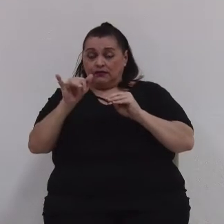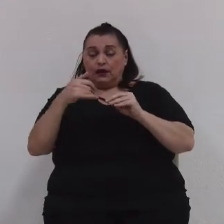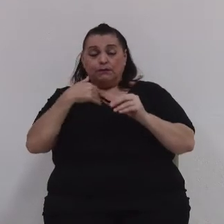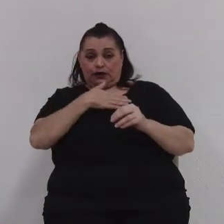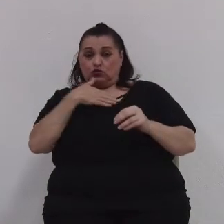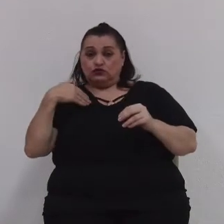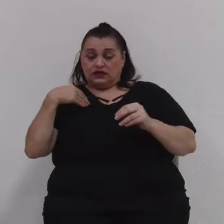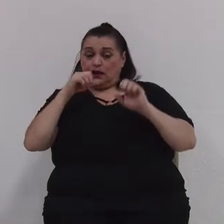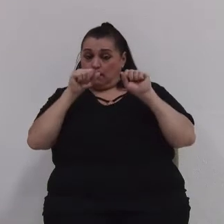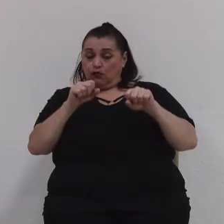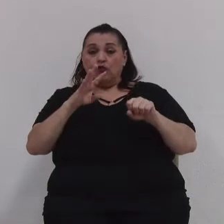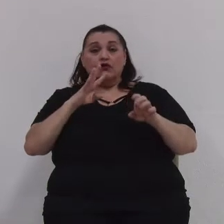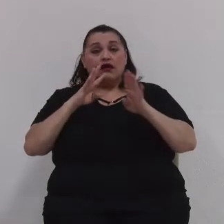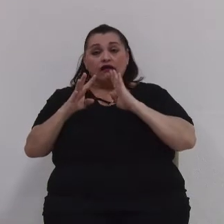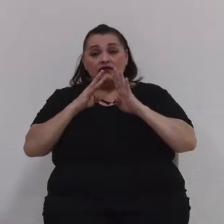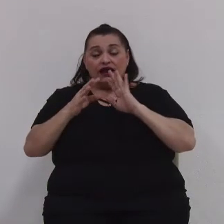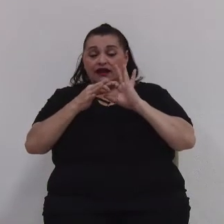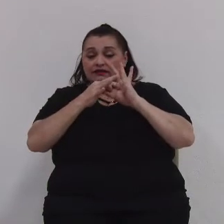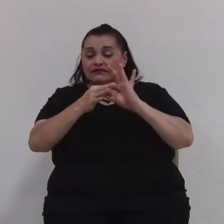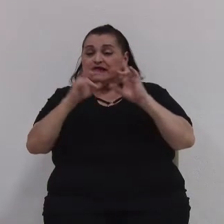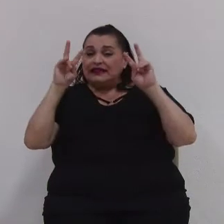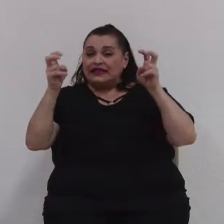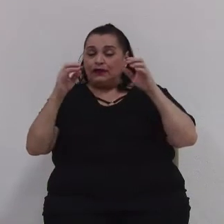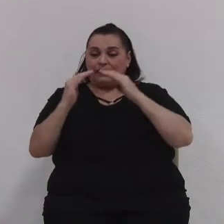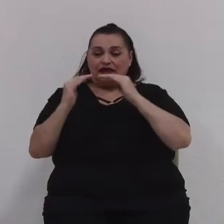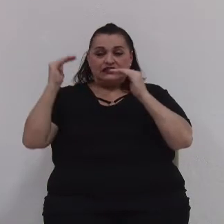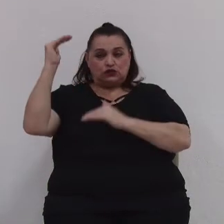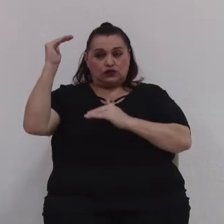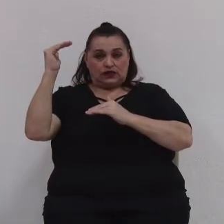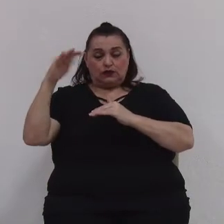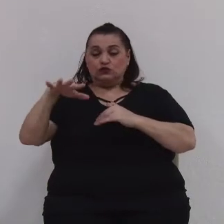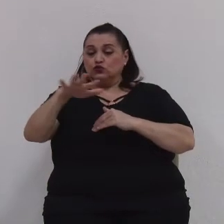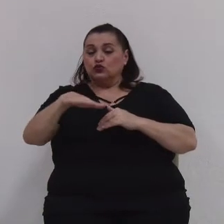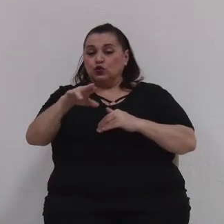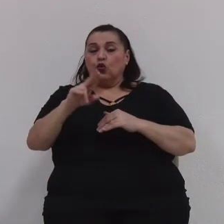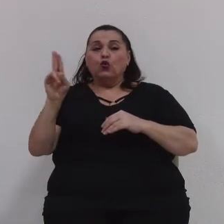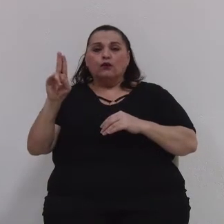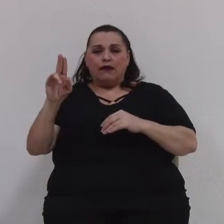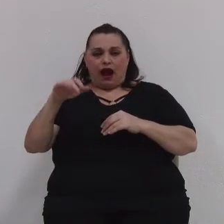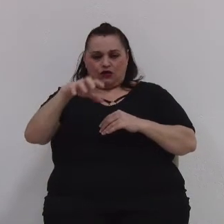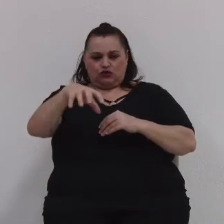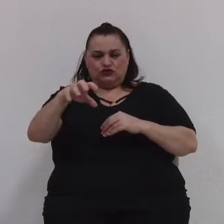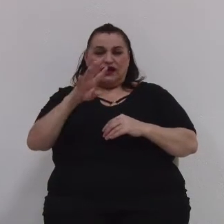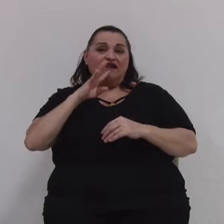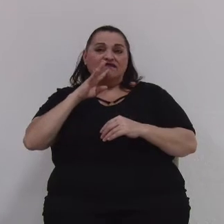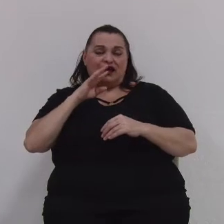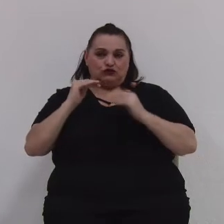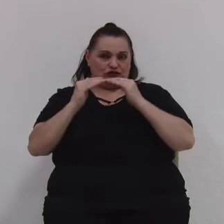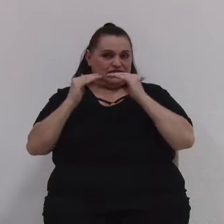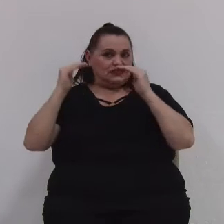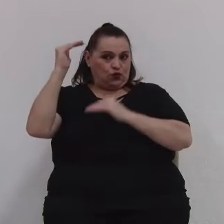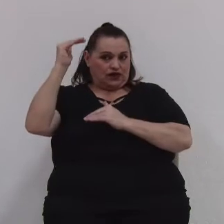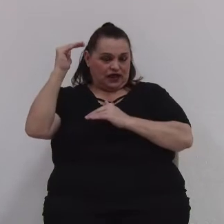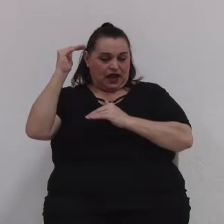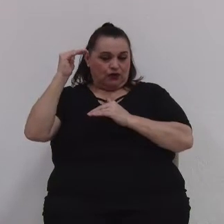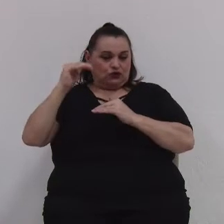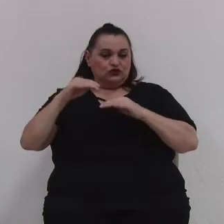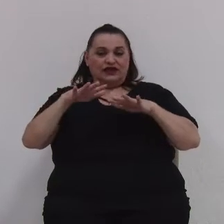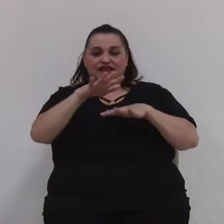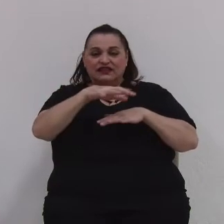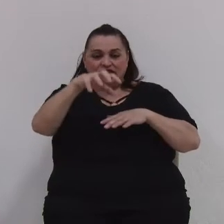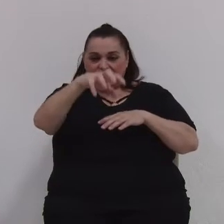si se puede referir a el tema de desigualdades en entornos urbanos, porque quizá hemos hablado un poco de las desigualdades